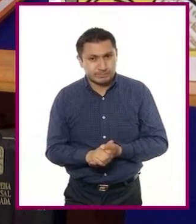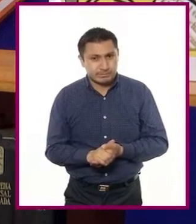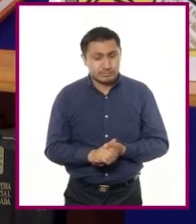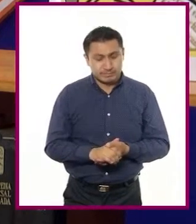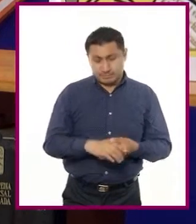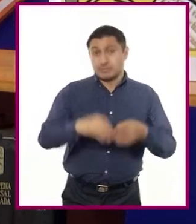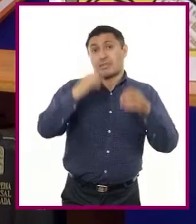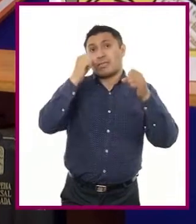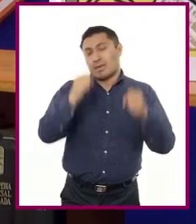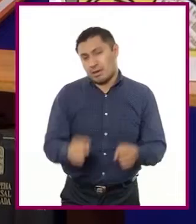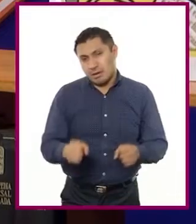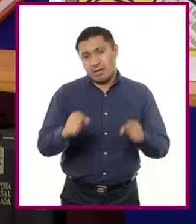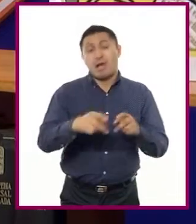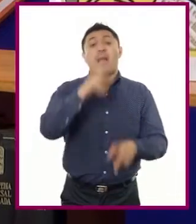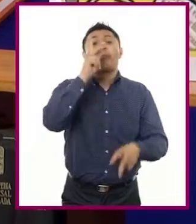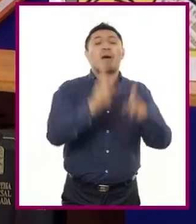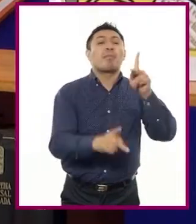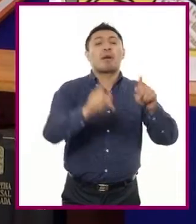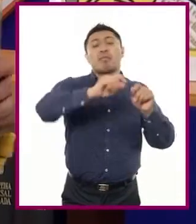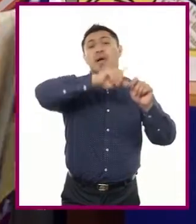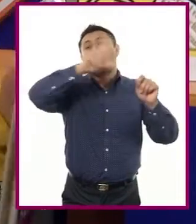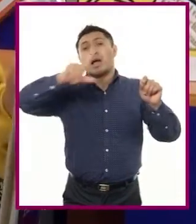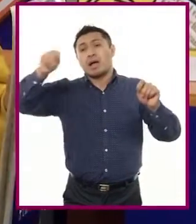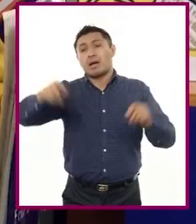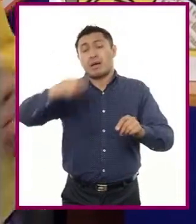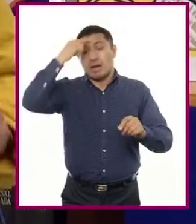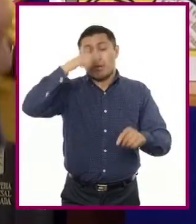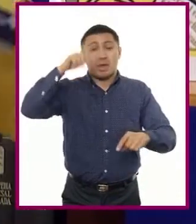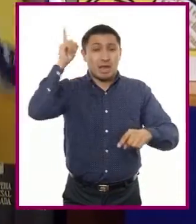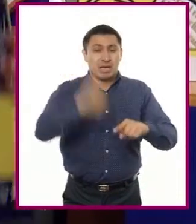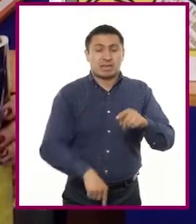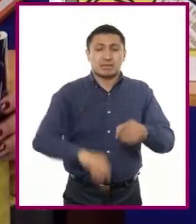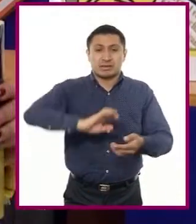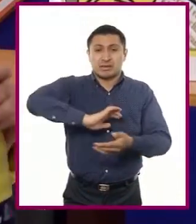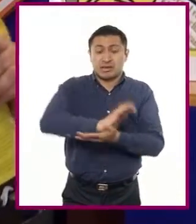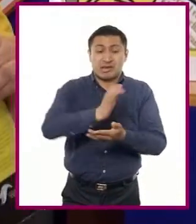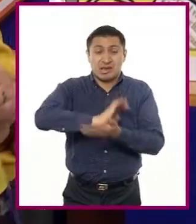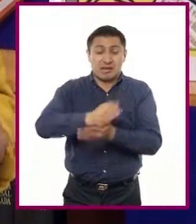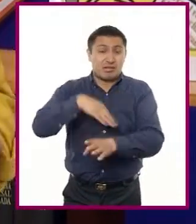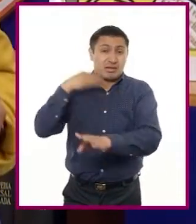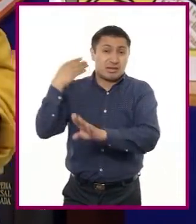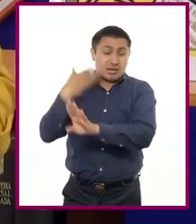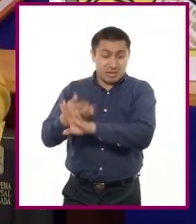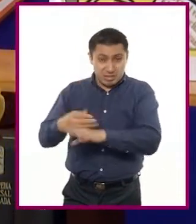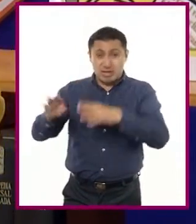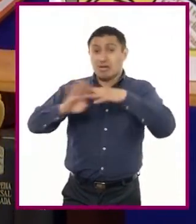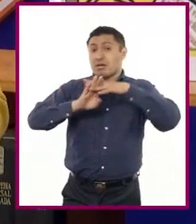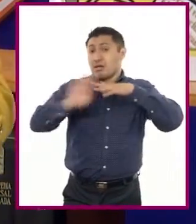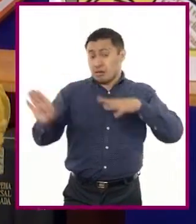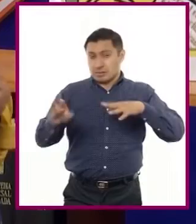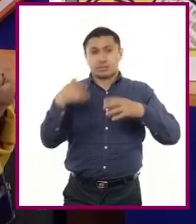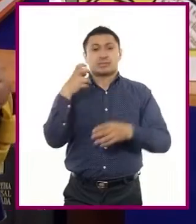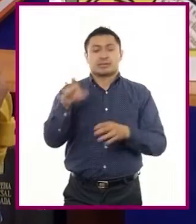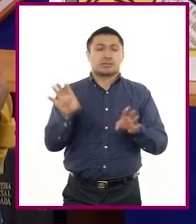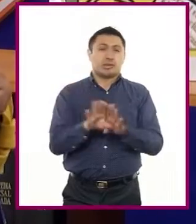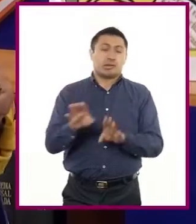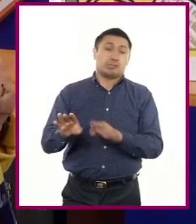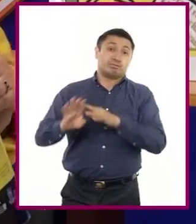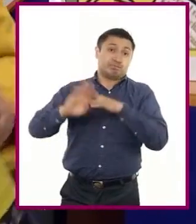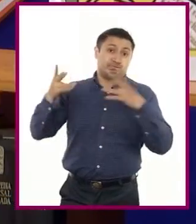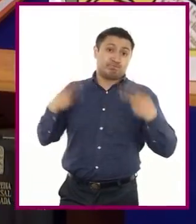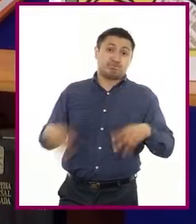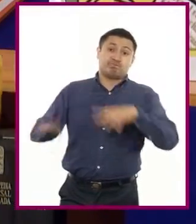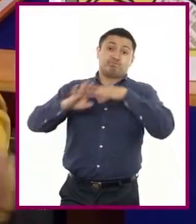Indiscutiblemente, los diálogos van encaminados a combatir la xenofobia, que se refiere a sentir hostilidad hacia los